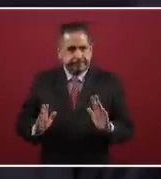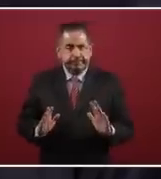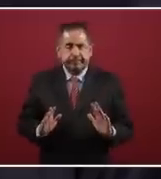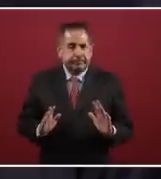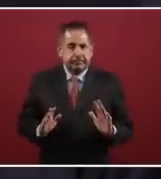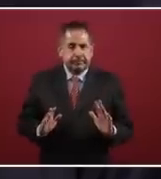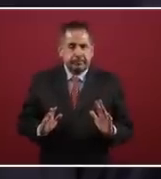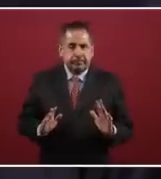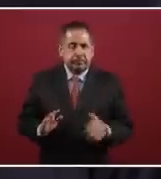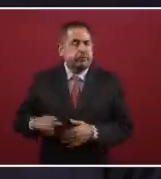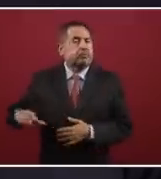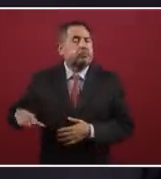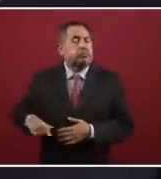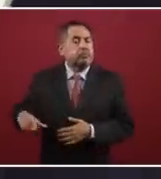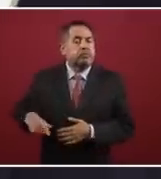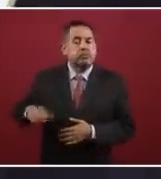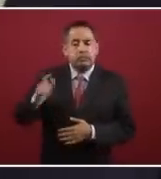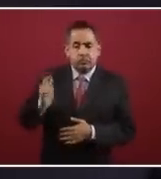El gobierno